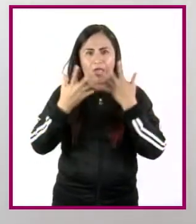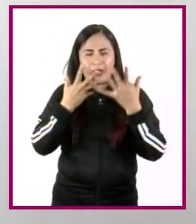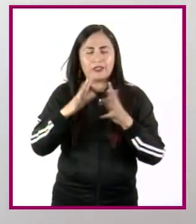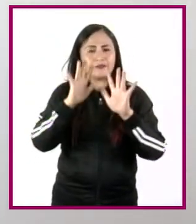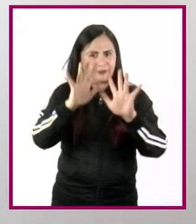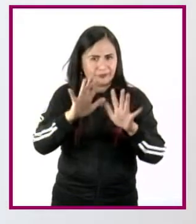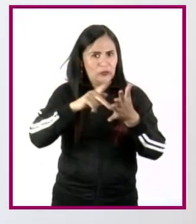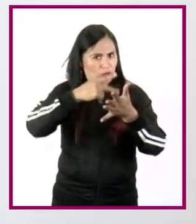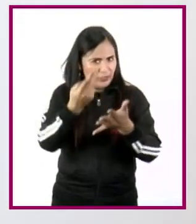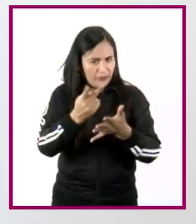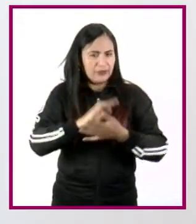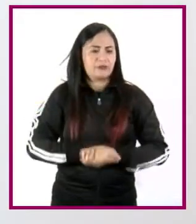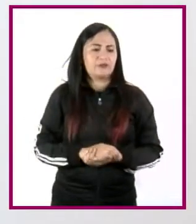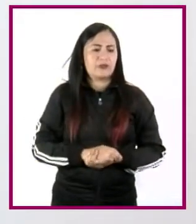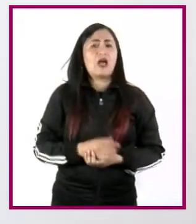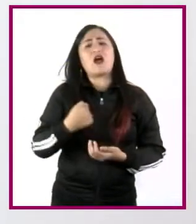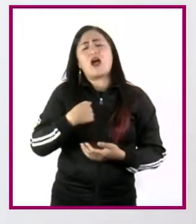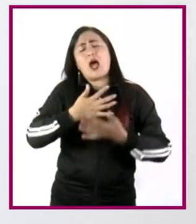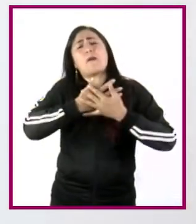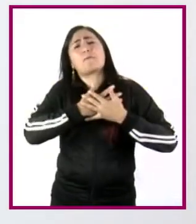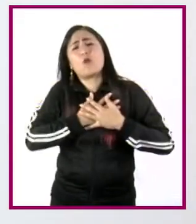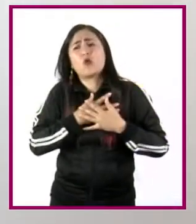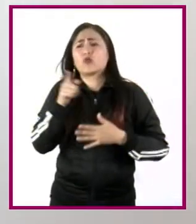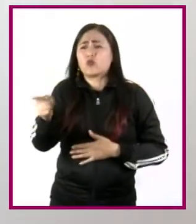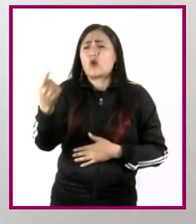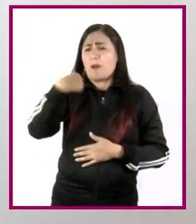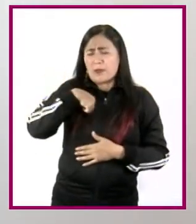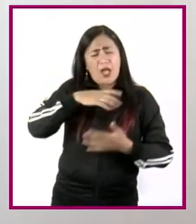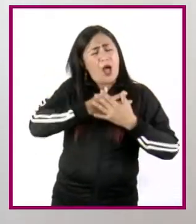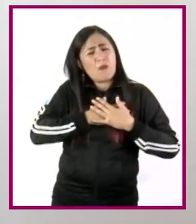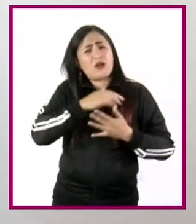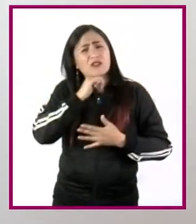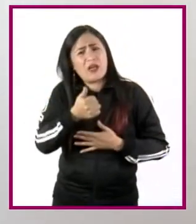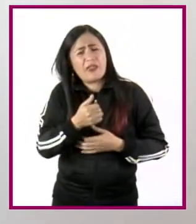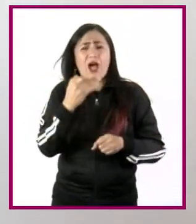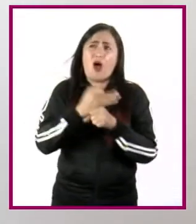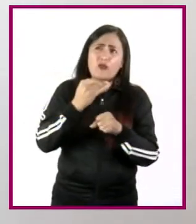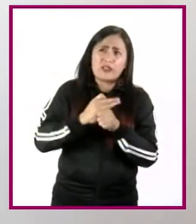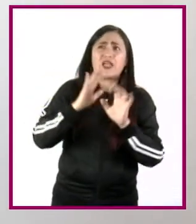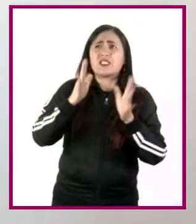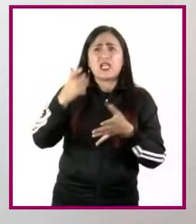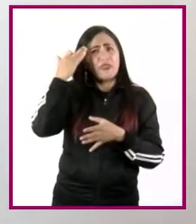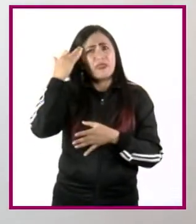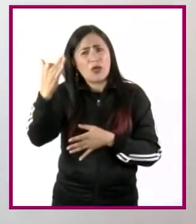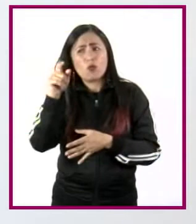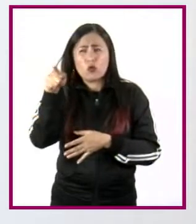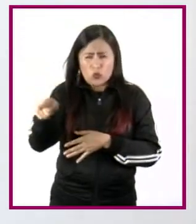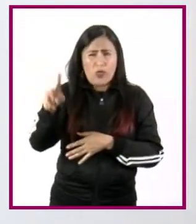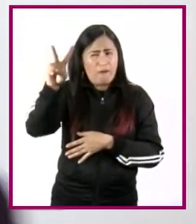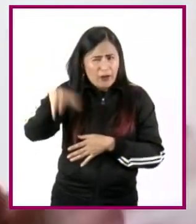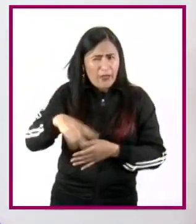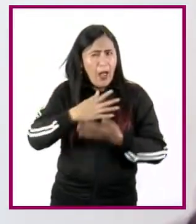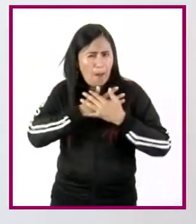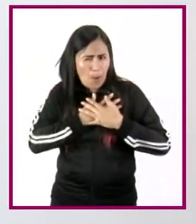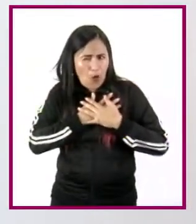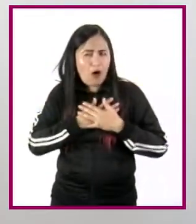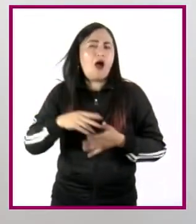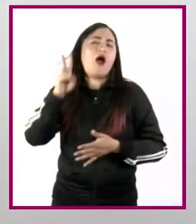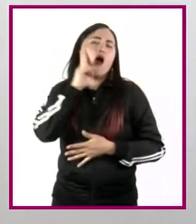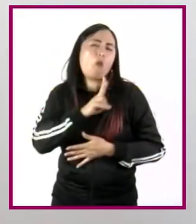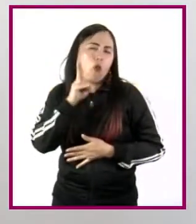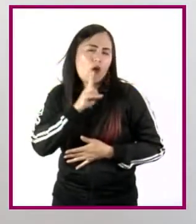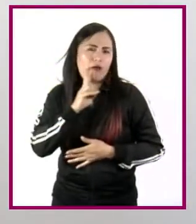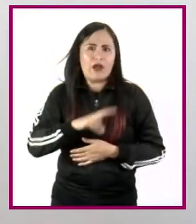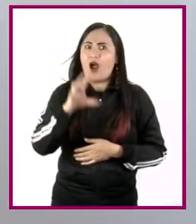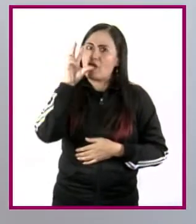No hay nada de que, ay, mi amor, ¿qué, acaso no me amas? Mi amor, creo que llegó el momento de que me des la prueba de tu amor. No, no, no, no, nada de eso.